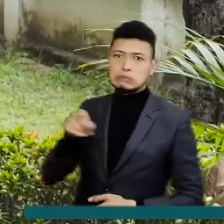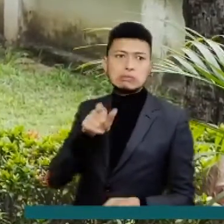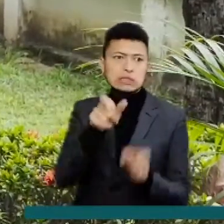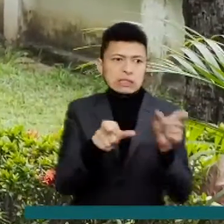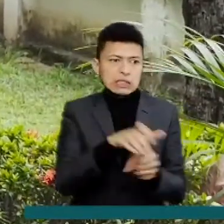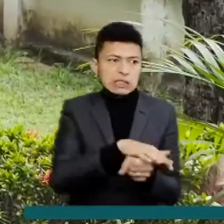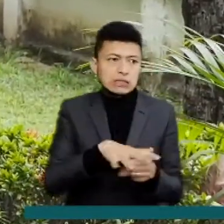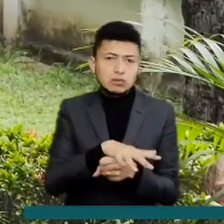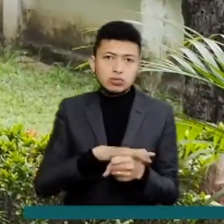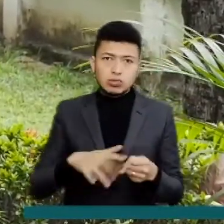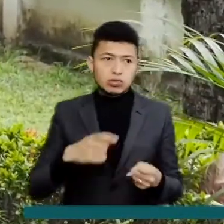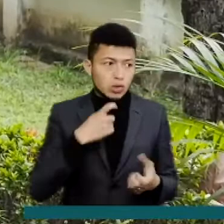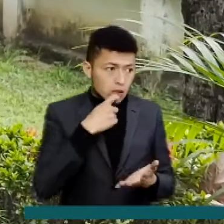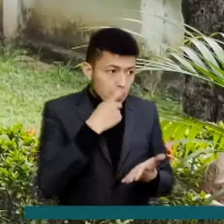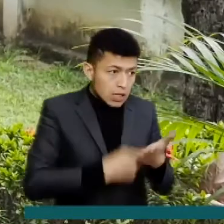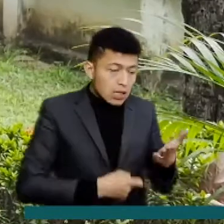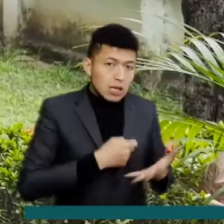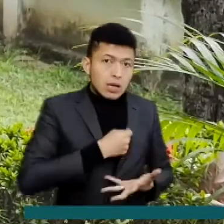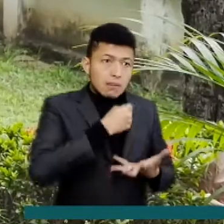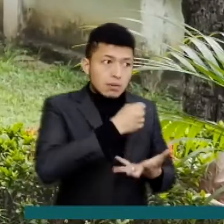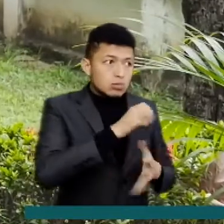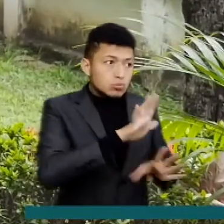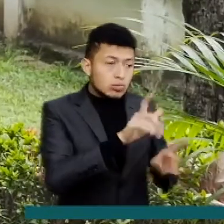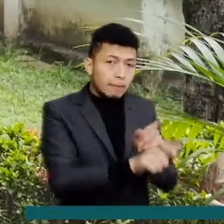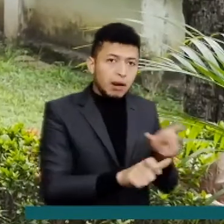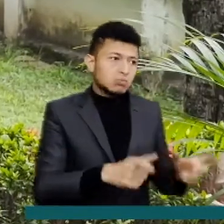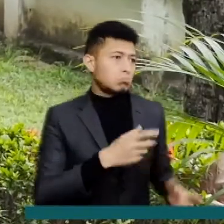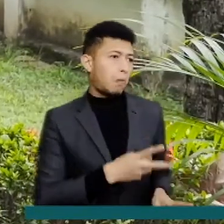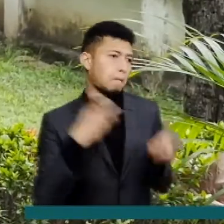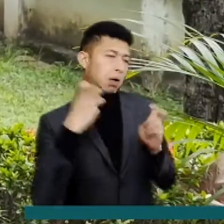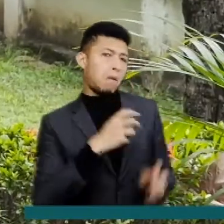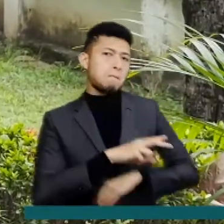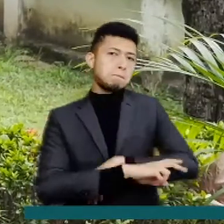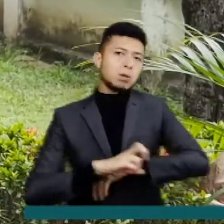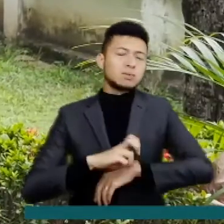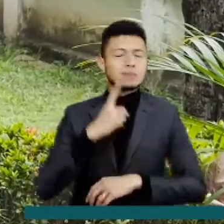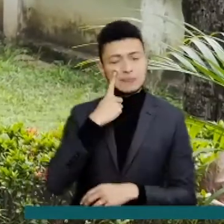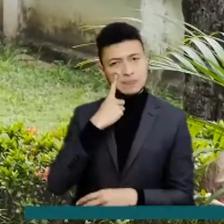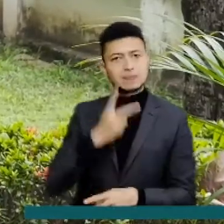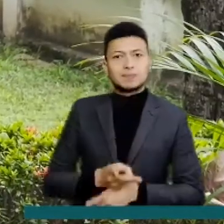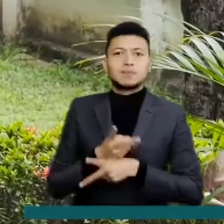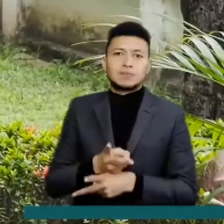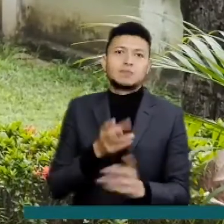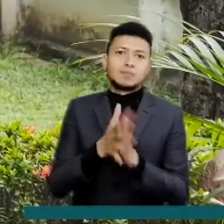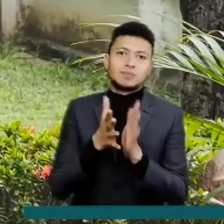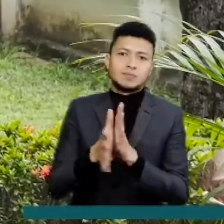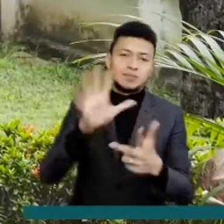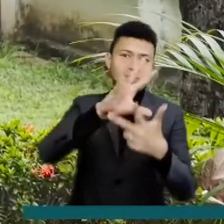están afectando el patrimonio de los neivanos. Desde la capital del departamento del Huila, informó Dayan Trujillo para Enlace 13.